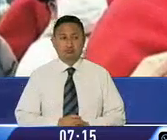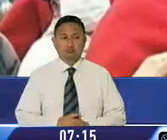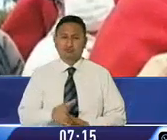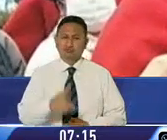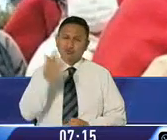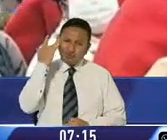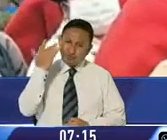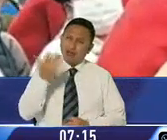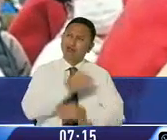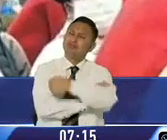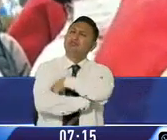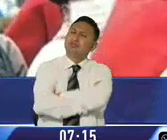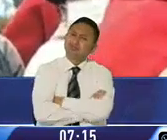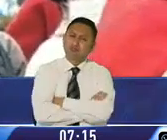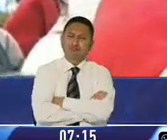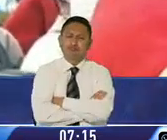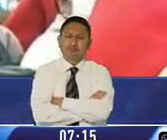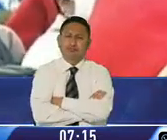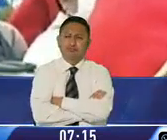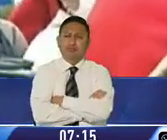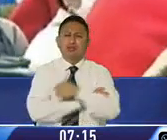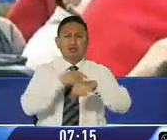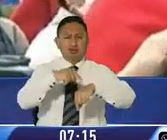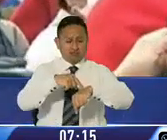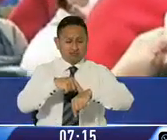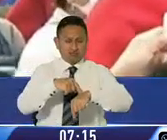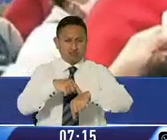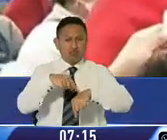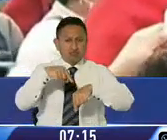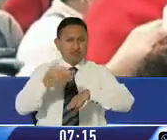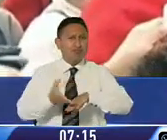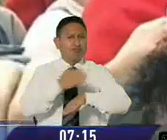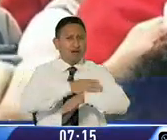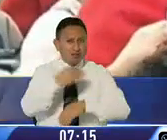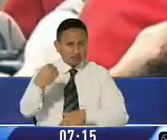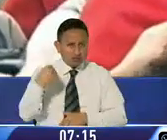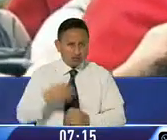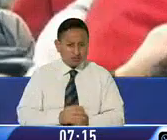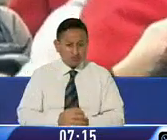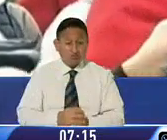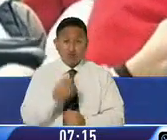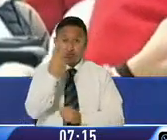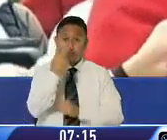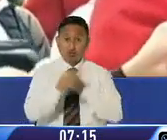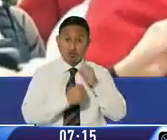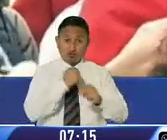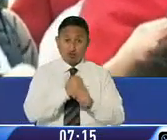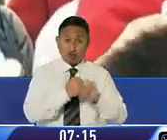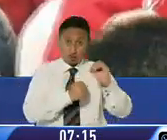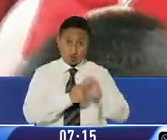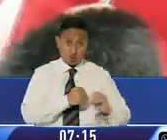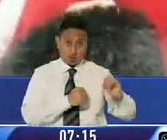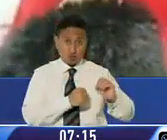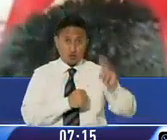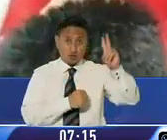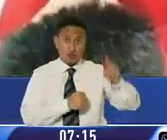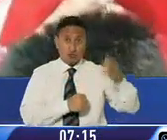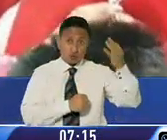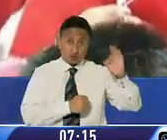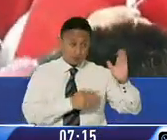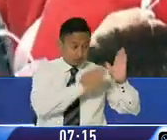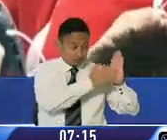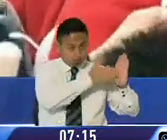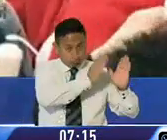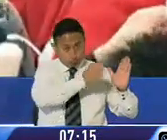¿no? Compañeros, tenían todo el tiempo. Nosotros en estos 2 años, después de octubre de 2019,